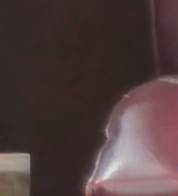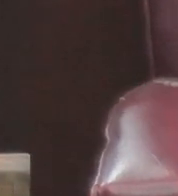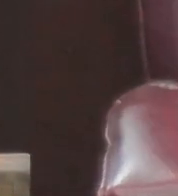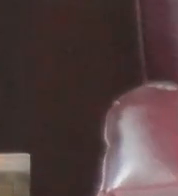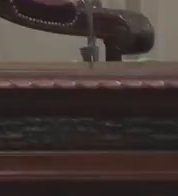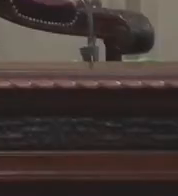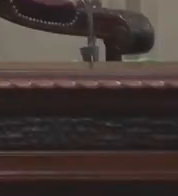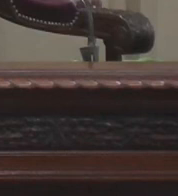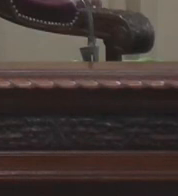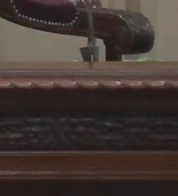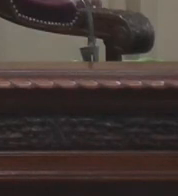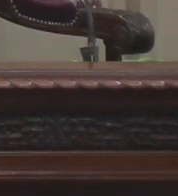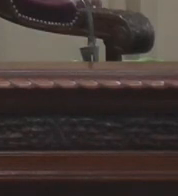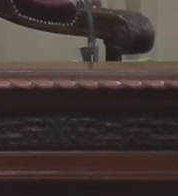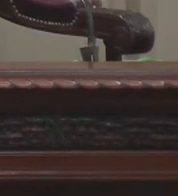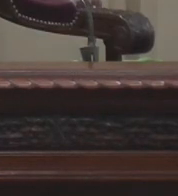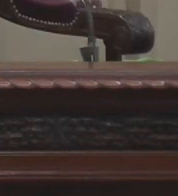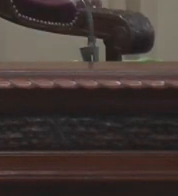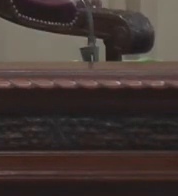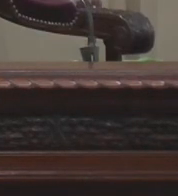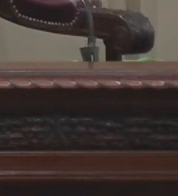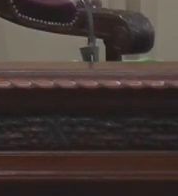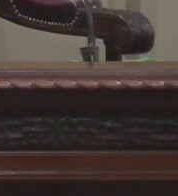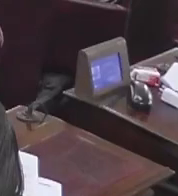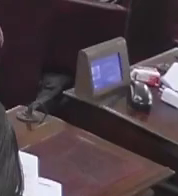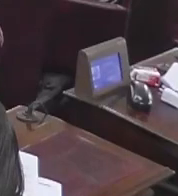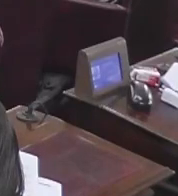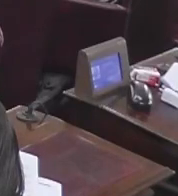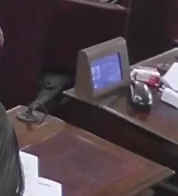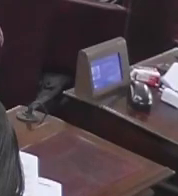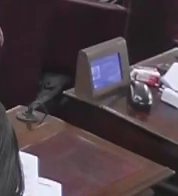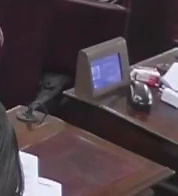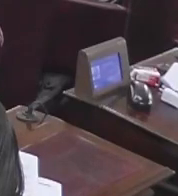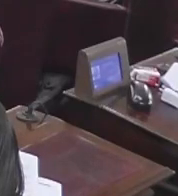gracias. Gracias, diputada. Diputado Julián Galdeano.